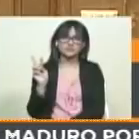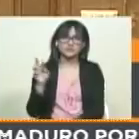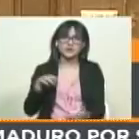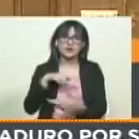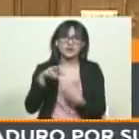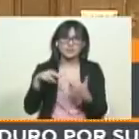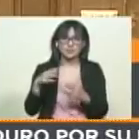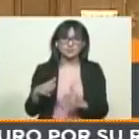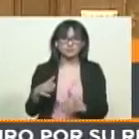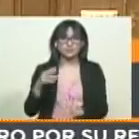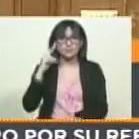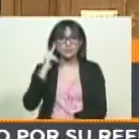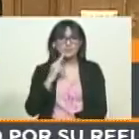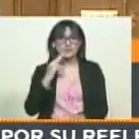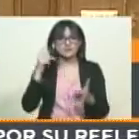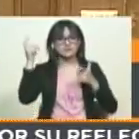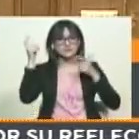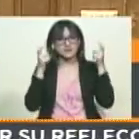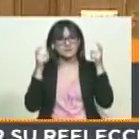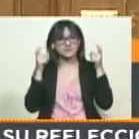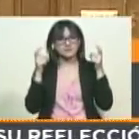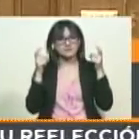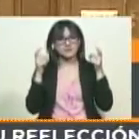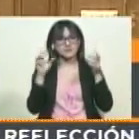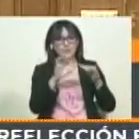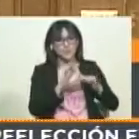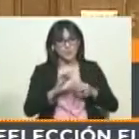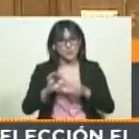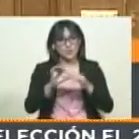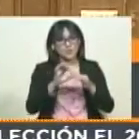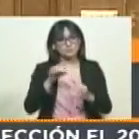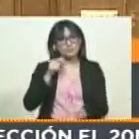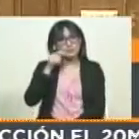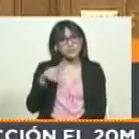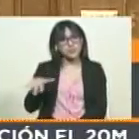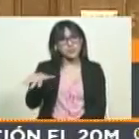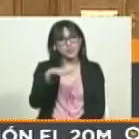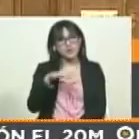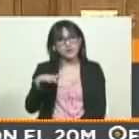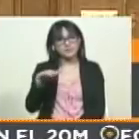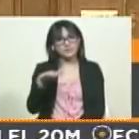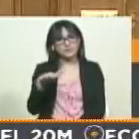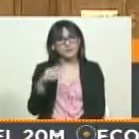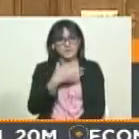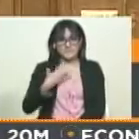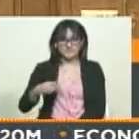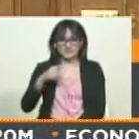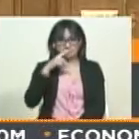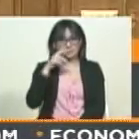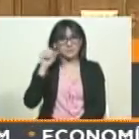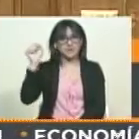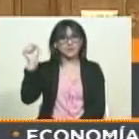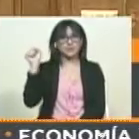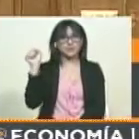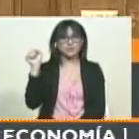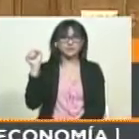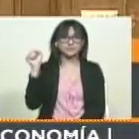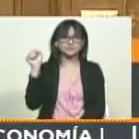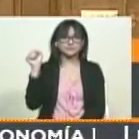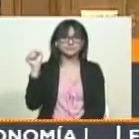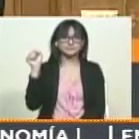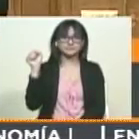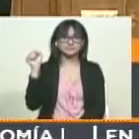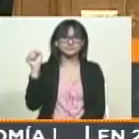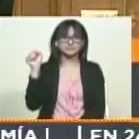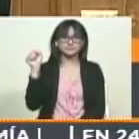revolución bolivariana y chavista, con la unión cívico-militar de su pueblo y con su presidente Nicolás Maduro Moros, es